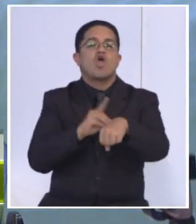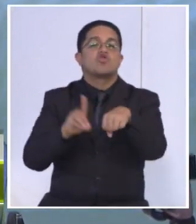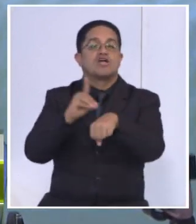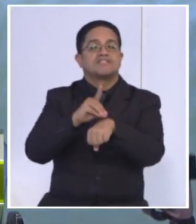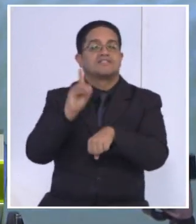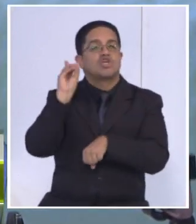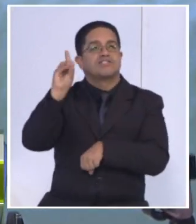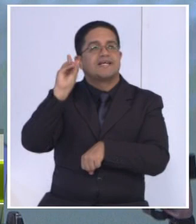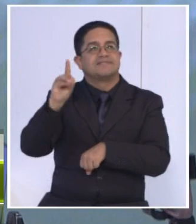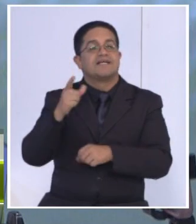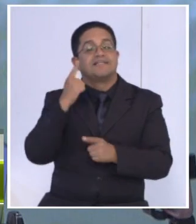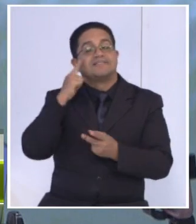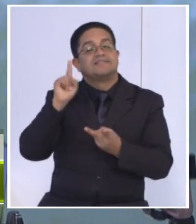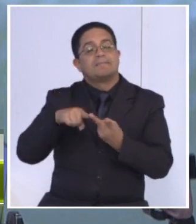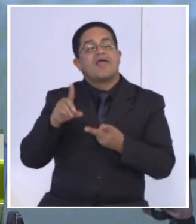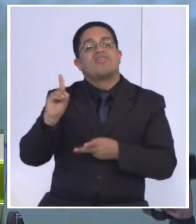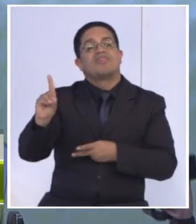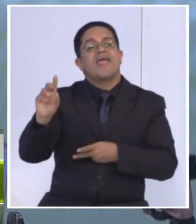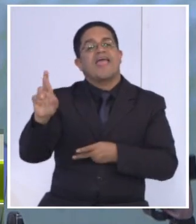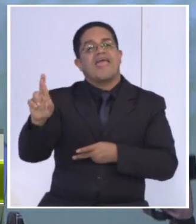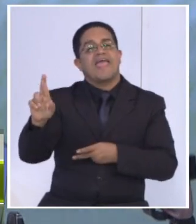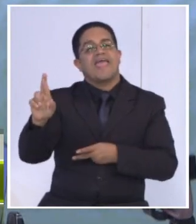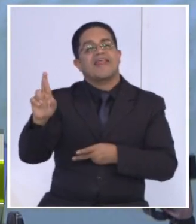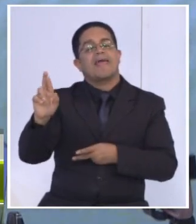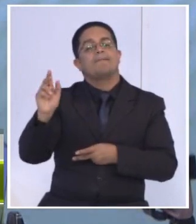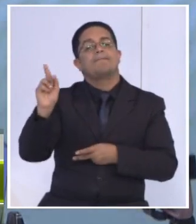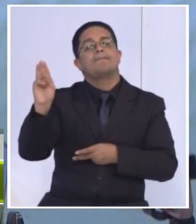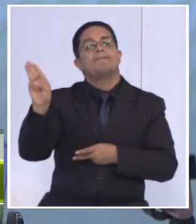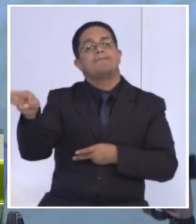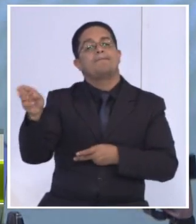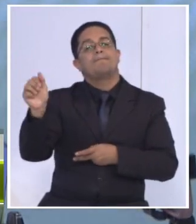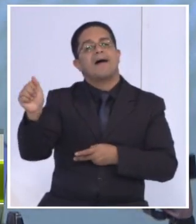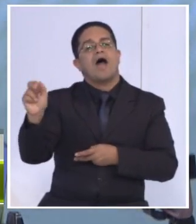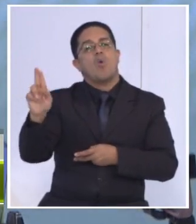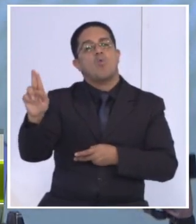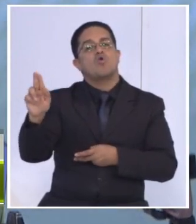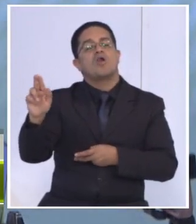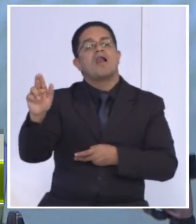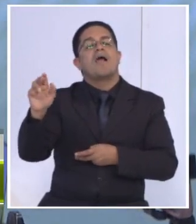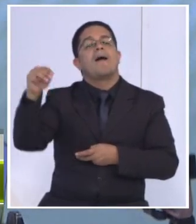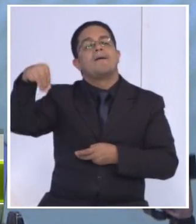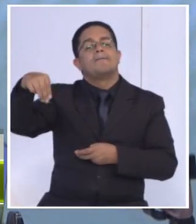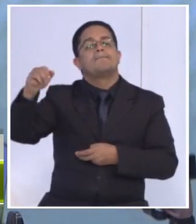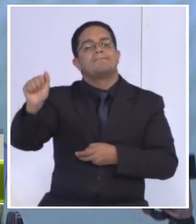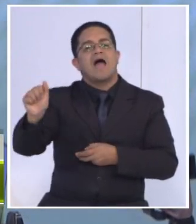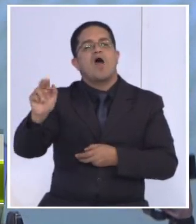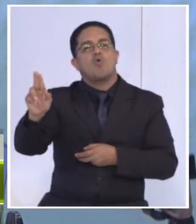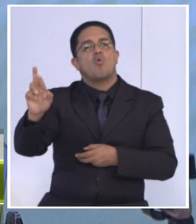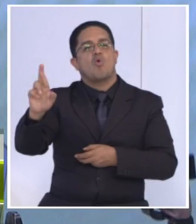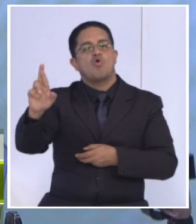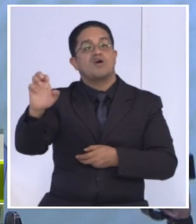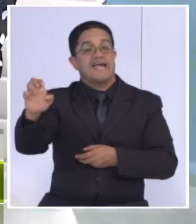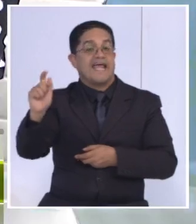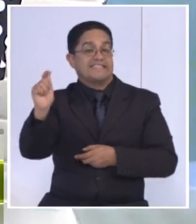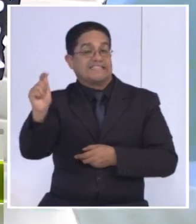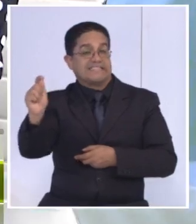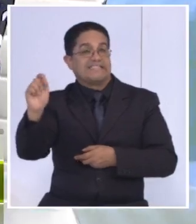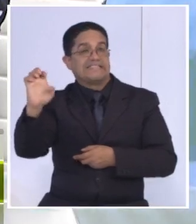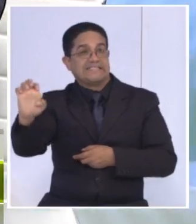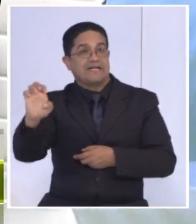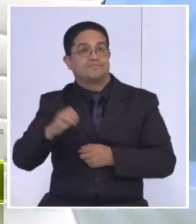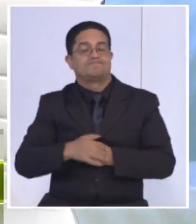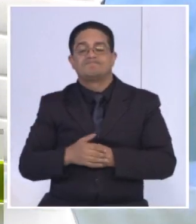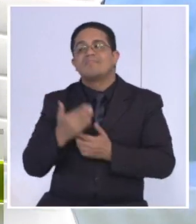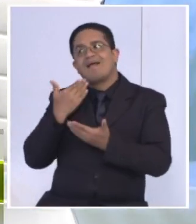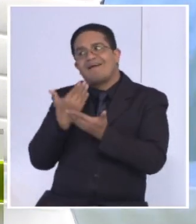redes sociales en Dr. Paul Maurete con doble T-E, sea por Instagram o por TikTok. Gracias por acompañarnos